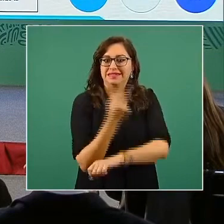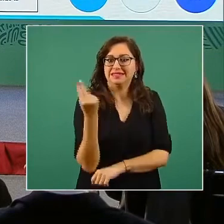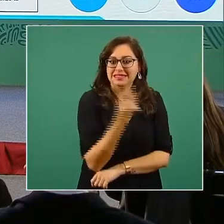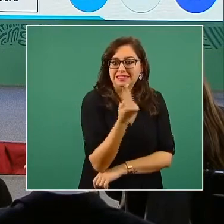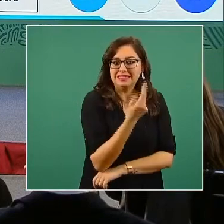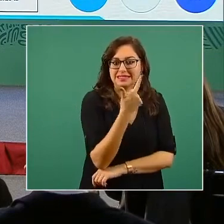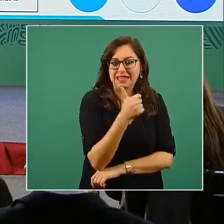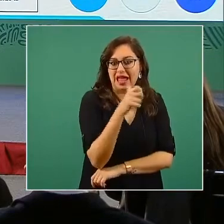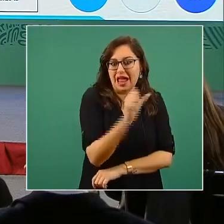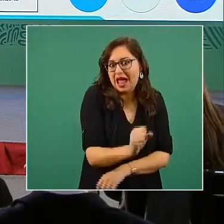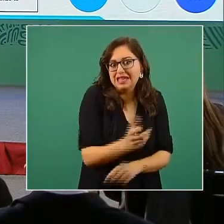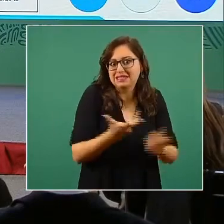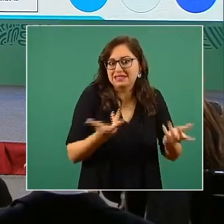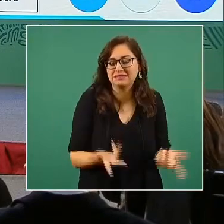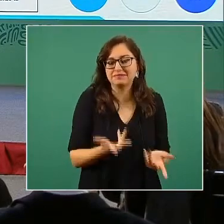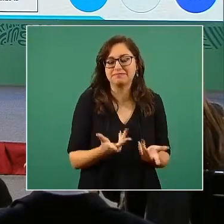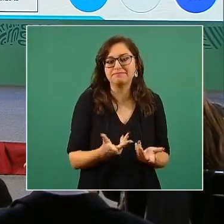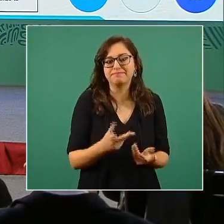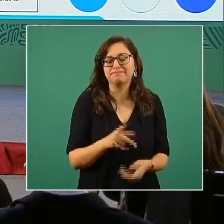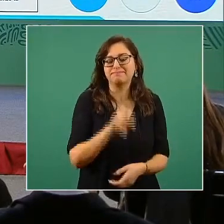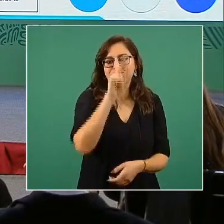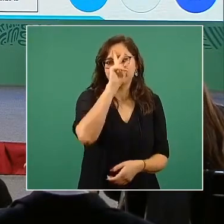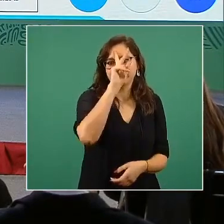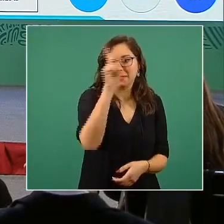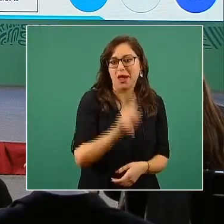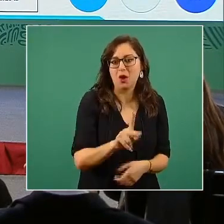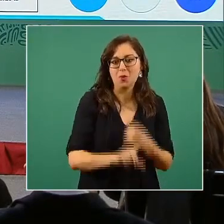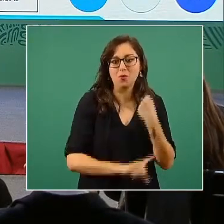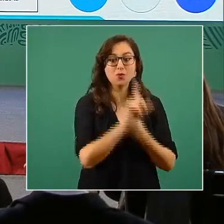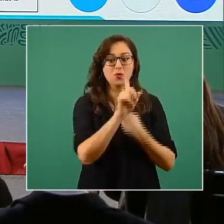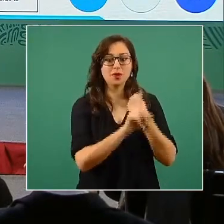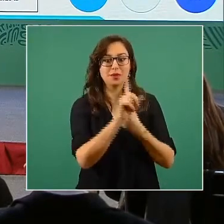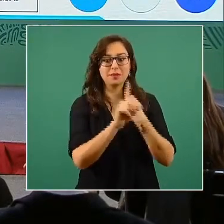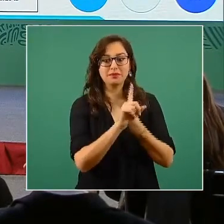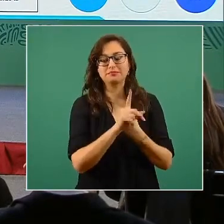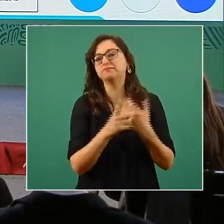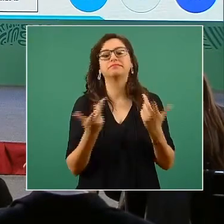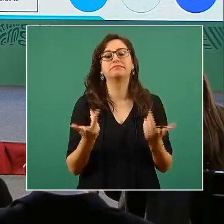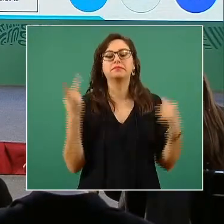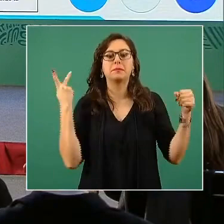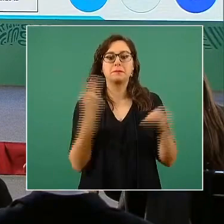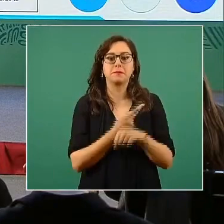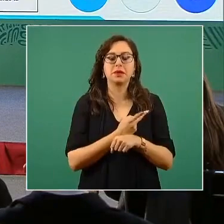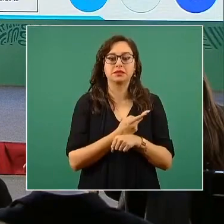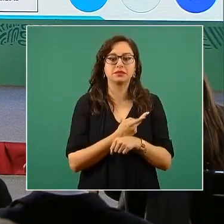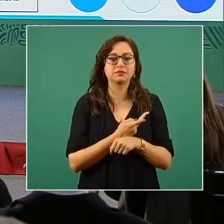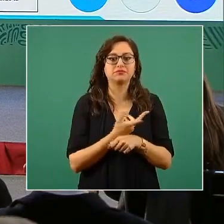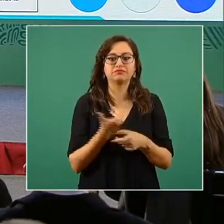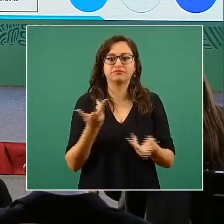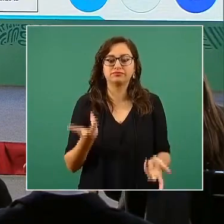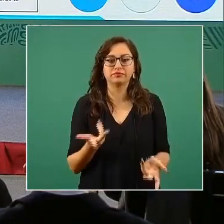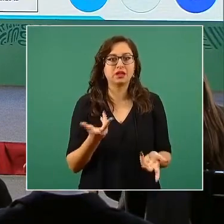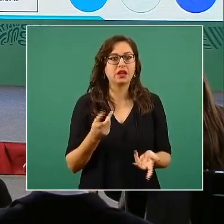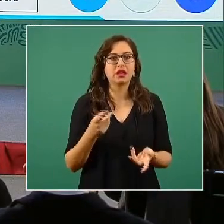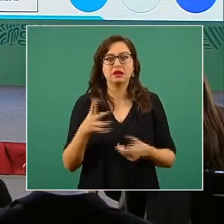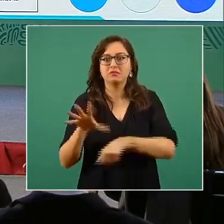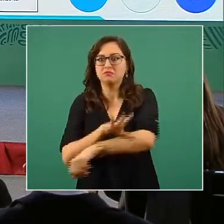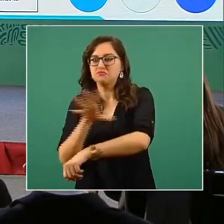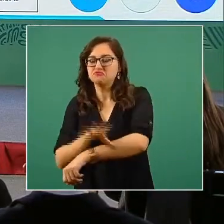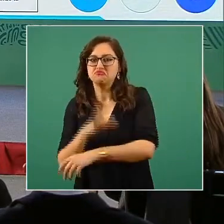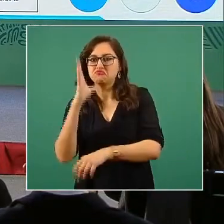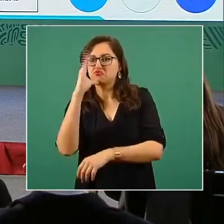eso generó pues picos, no es decir, picos de demanda que no tenían un contrapeso con la oferta de